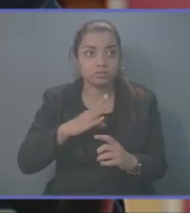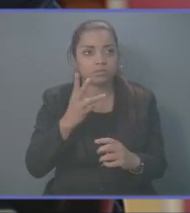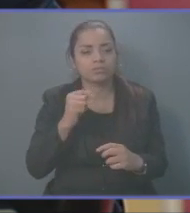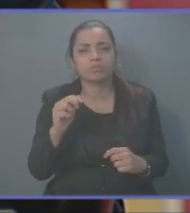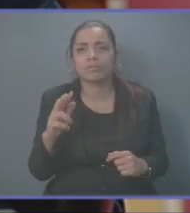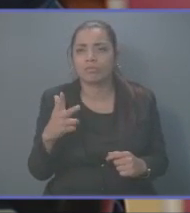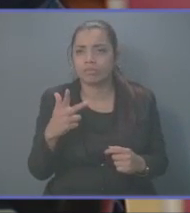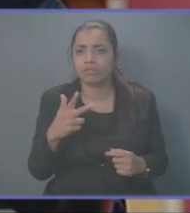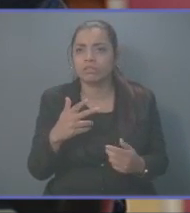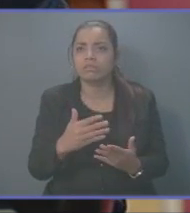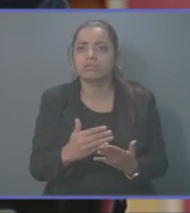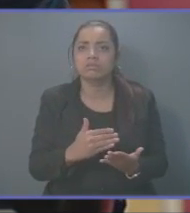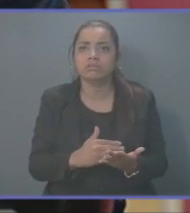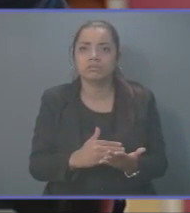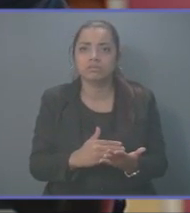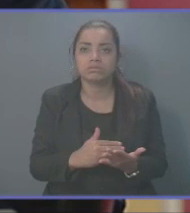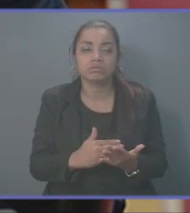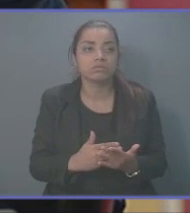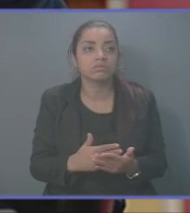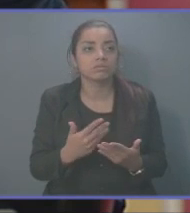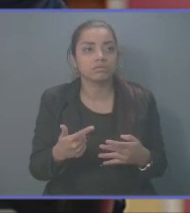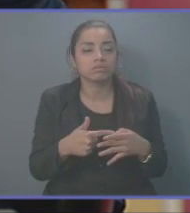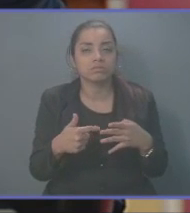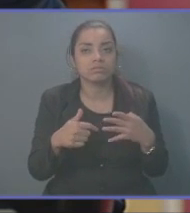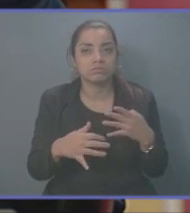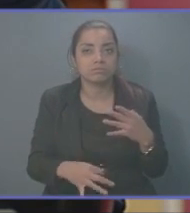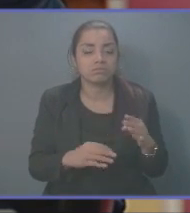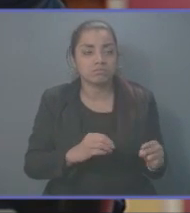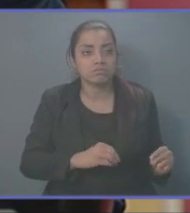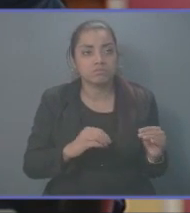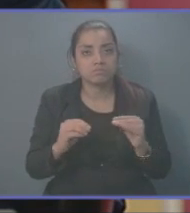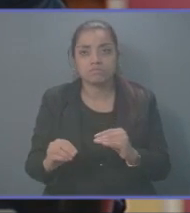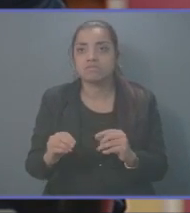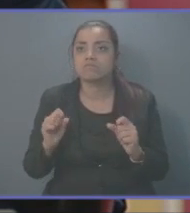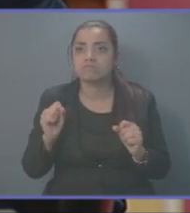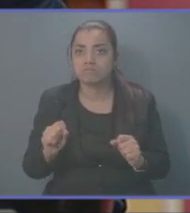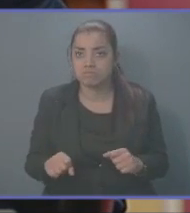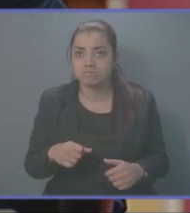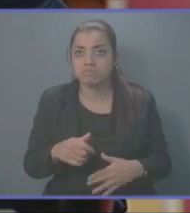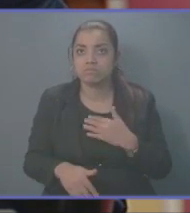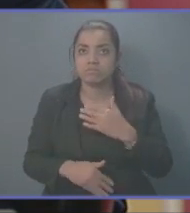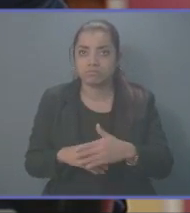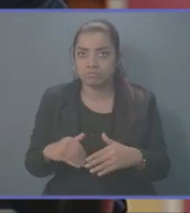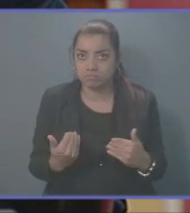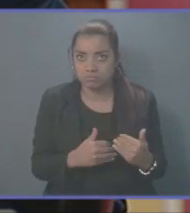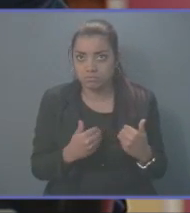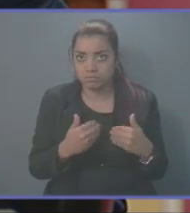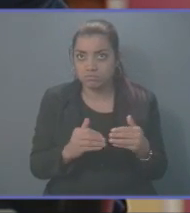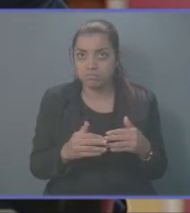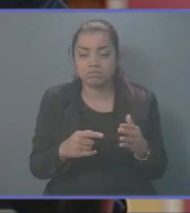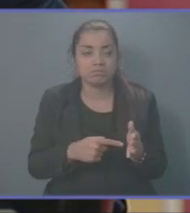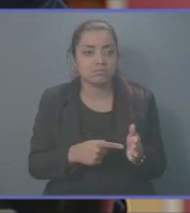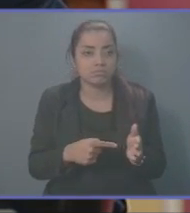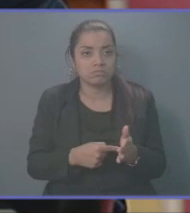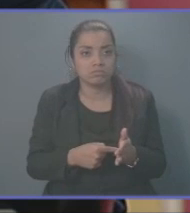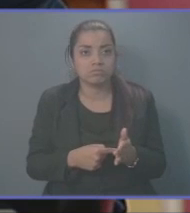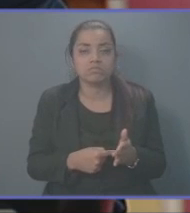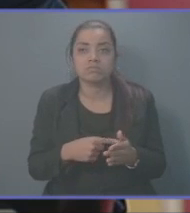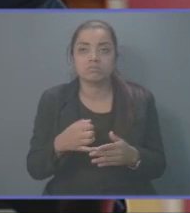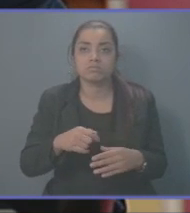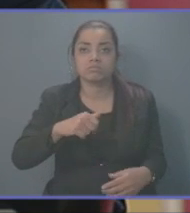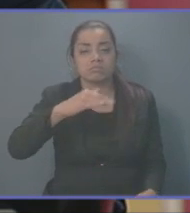3. Que la ley, dentro de su vigencia, permitió que los sujetos pasivos que tenían diferentes deudas con el fisco de la